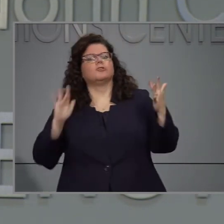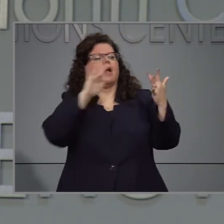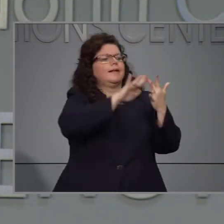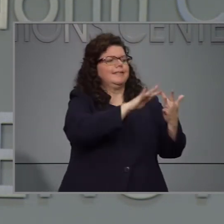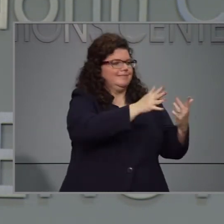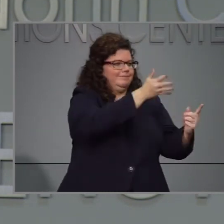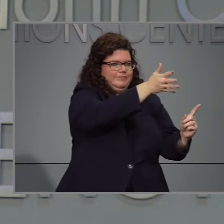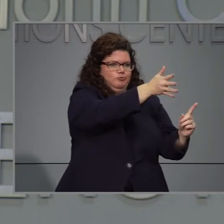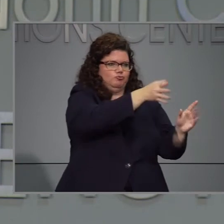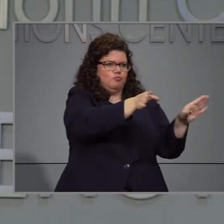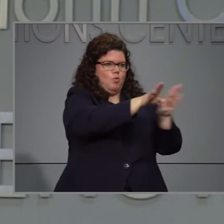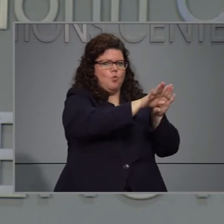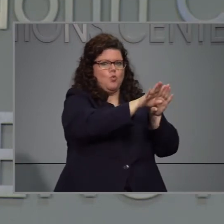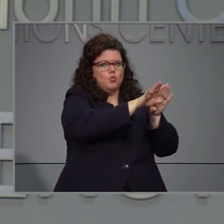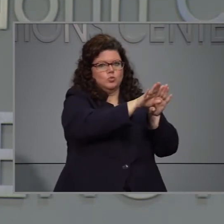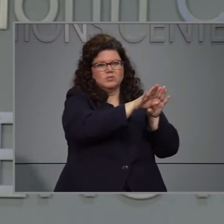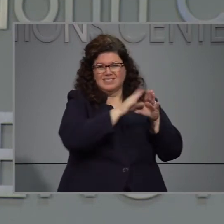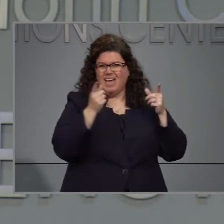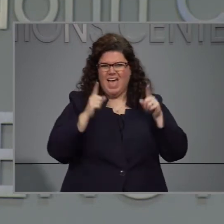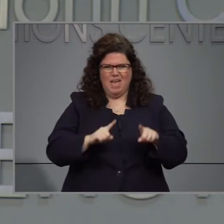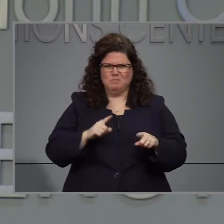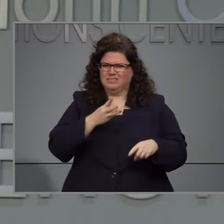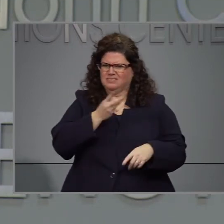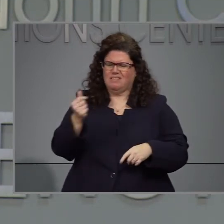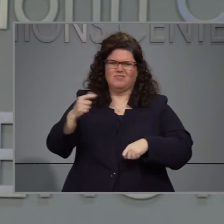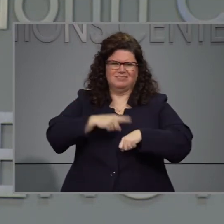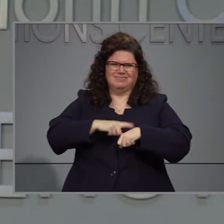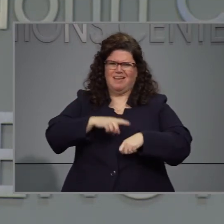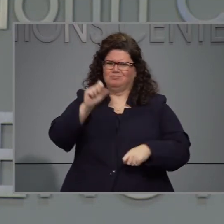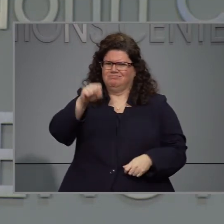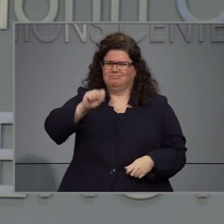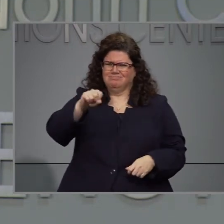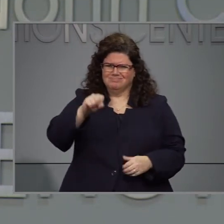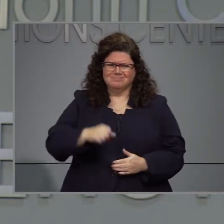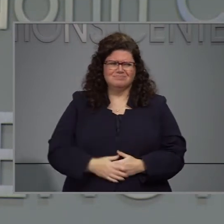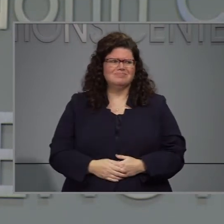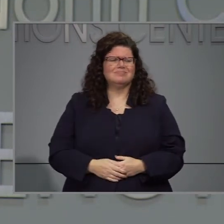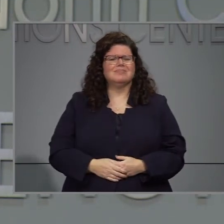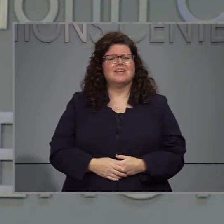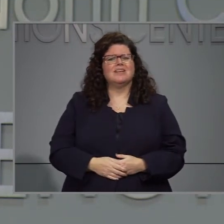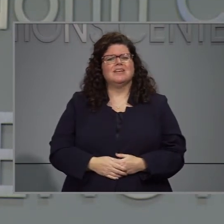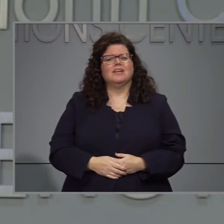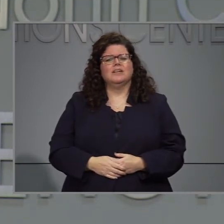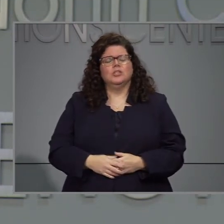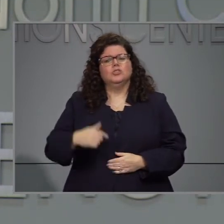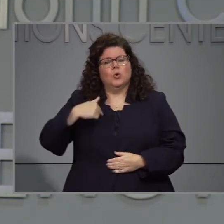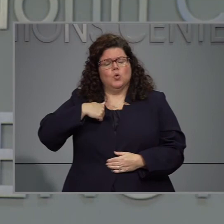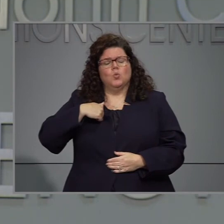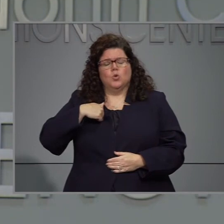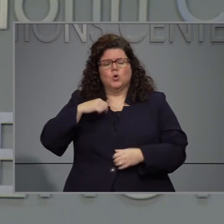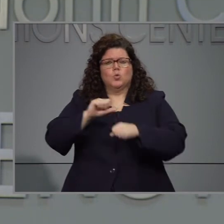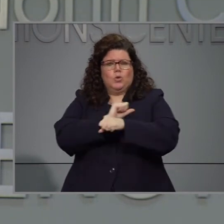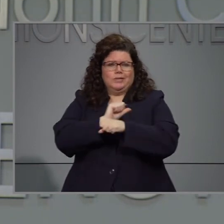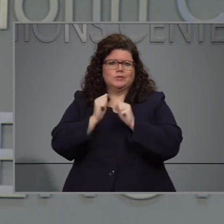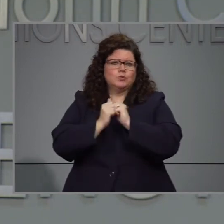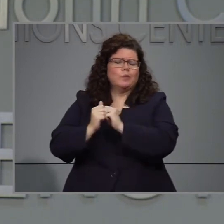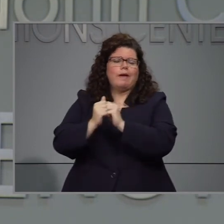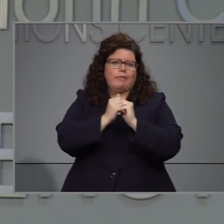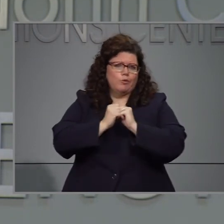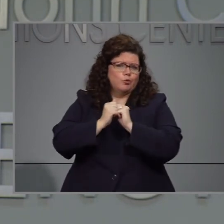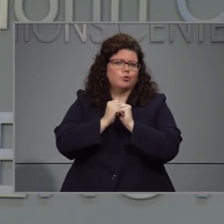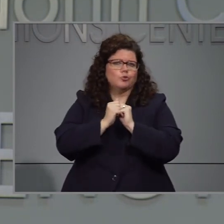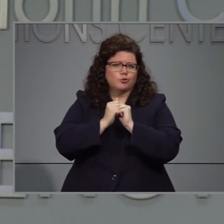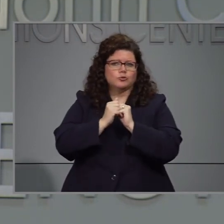pusieron en contacto con ellos para que cierren sus puertas. Esto ha sucedido varias veces. Estamos trabajando